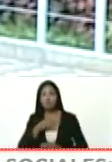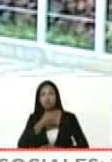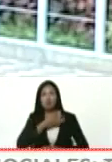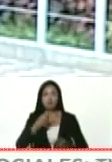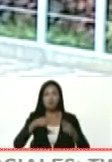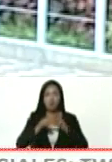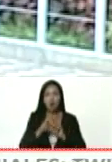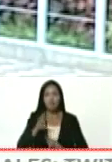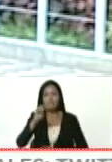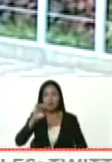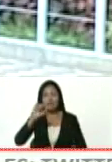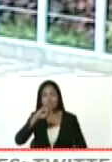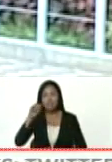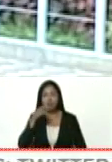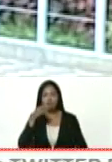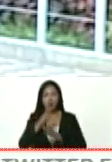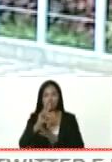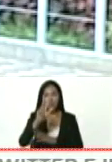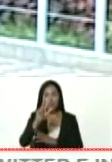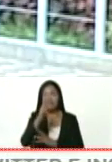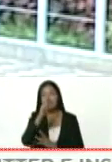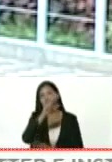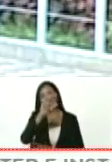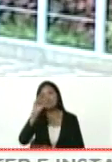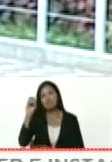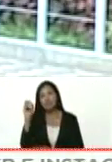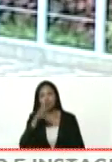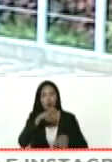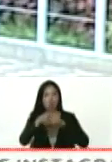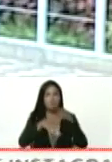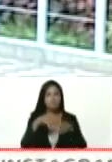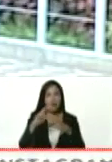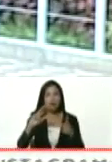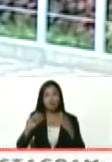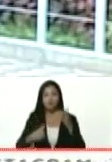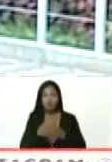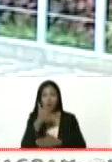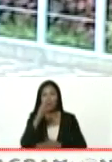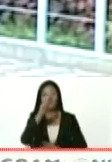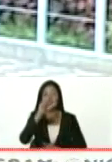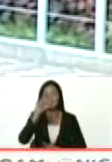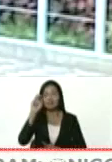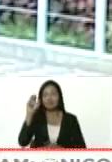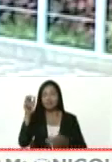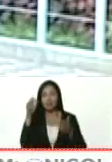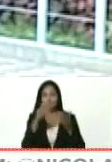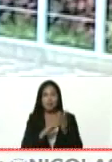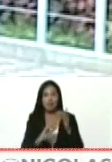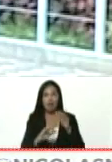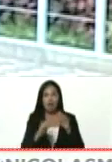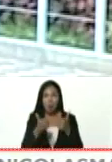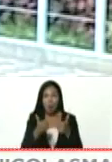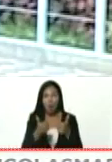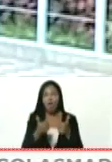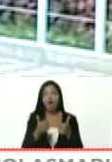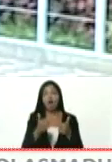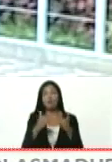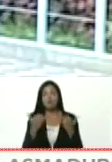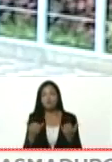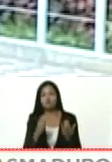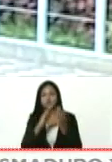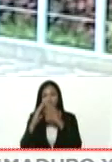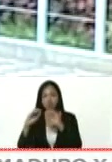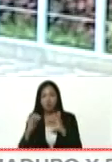Maizal. Pasaron de 300 animales a 3.000. ¿Ah? Organización,